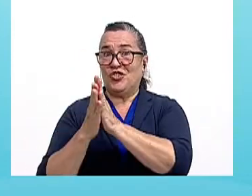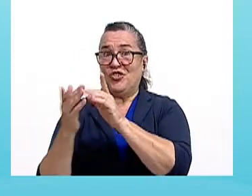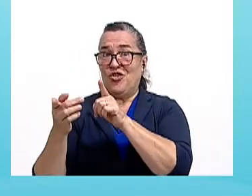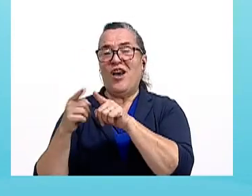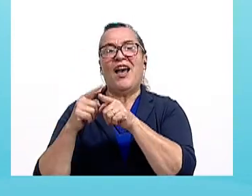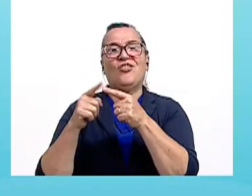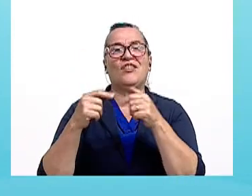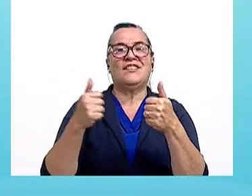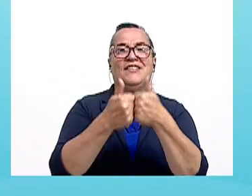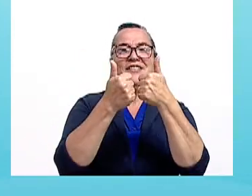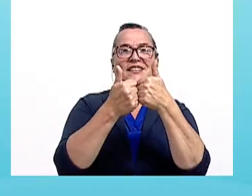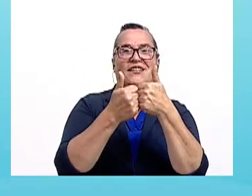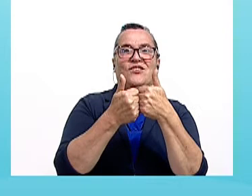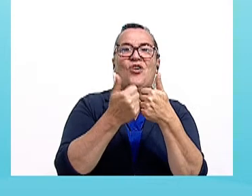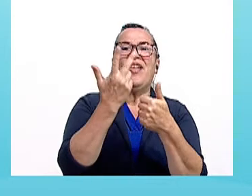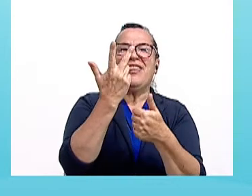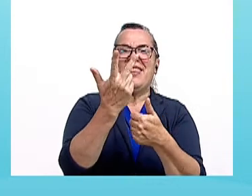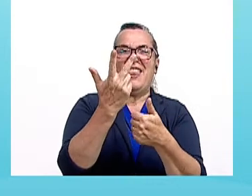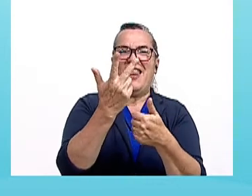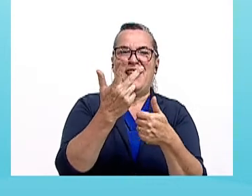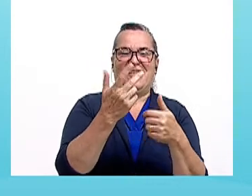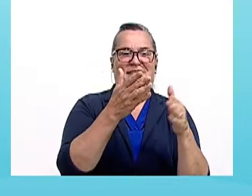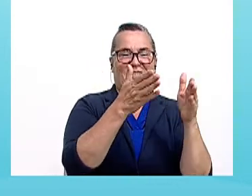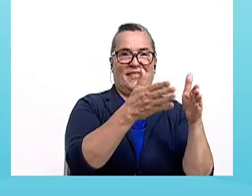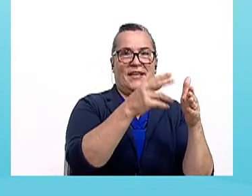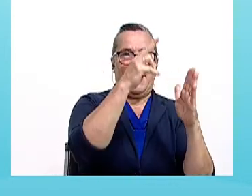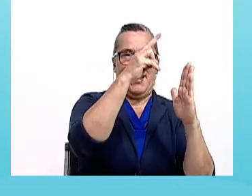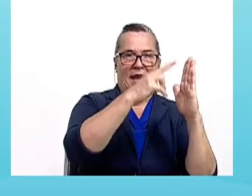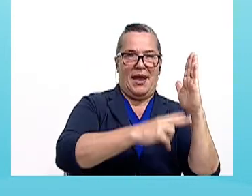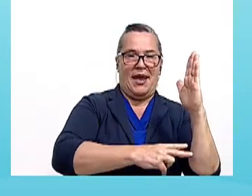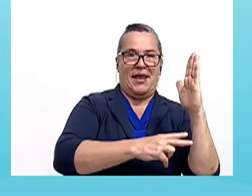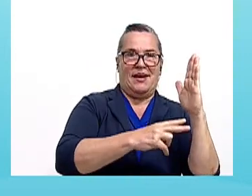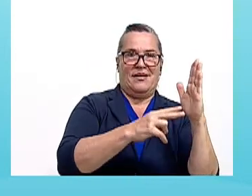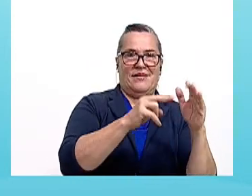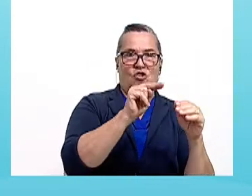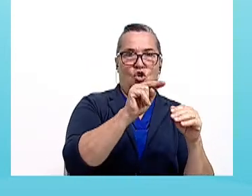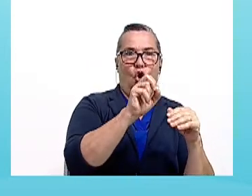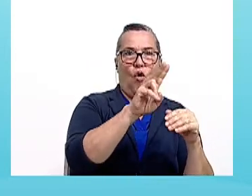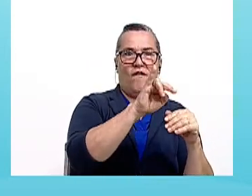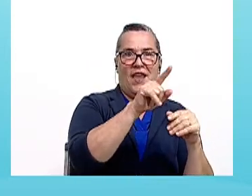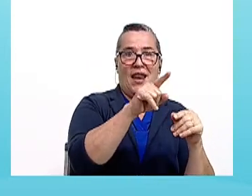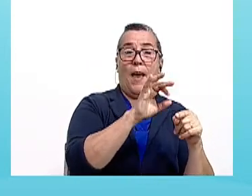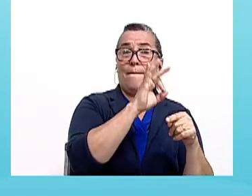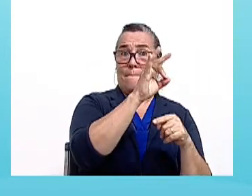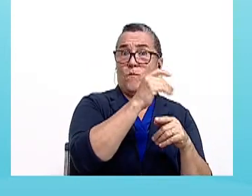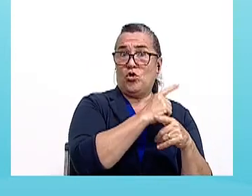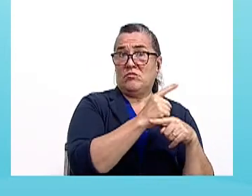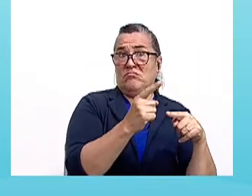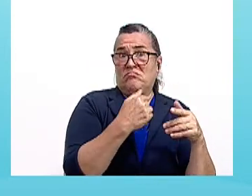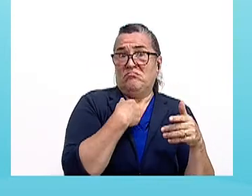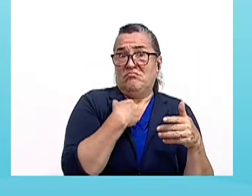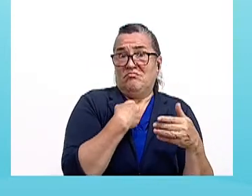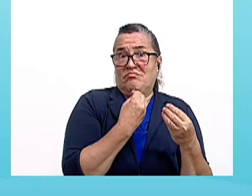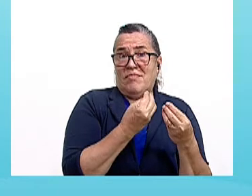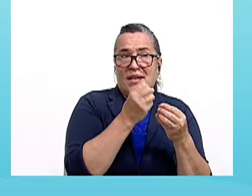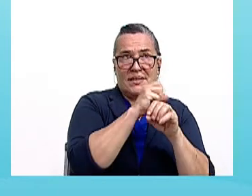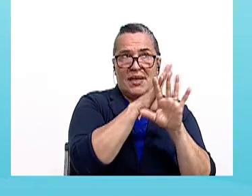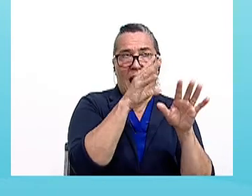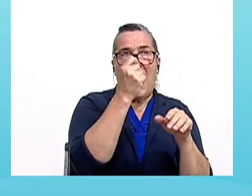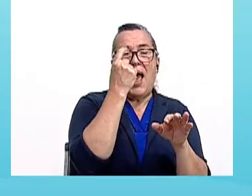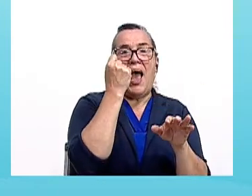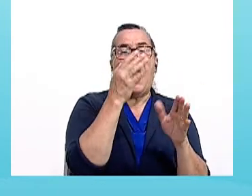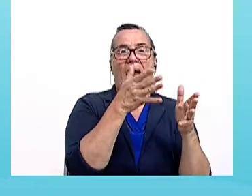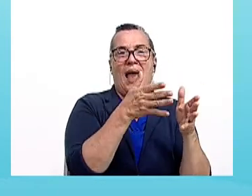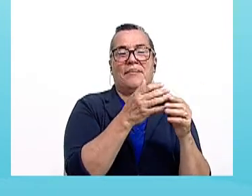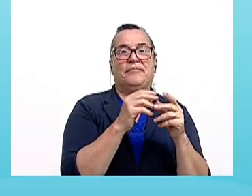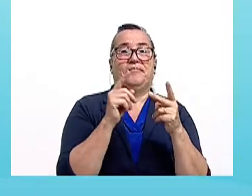desafío dividido en 3 partes. Primero, leer la novela para que la próxima semana pues tengan más claro a qué